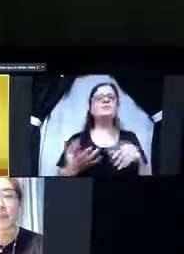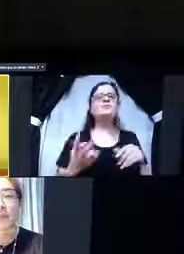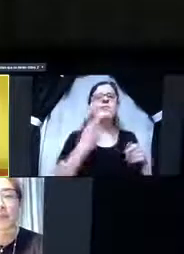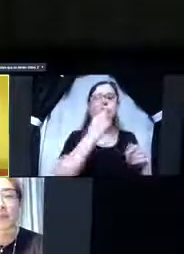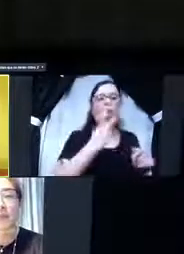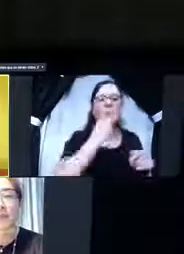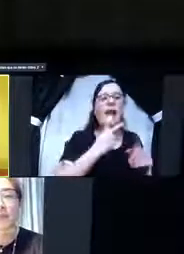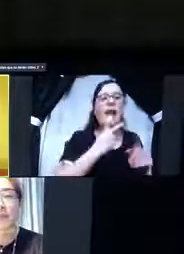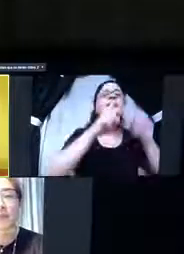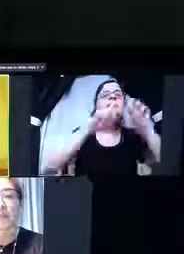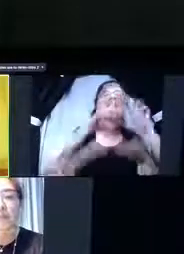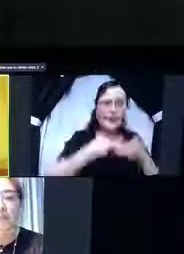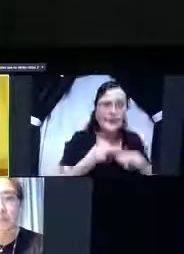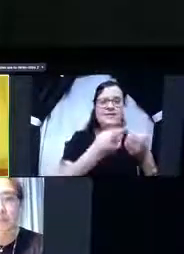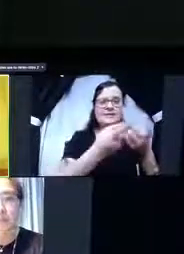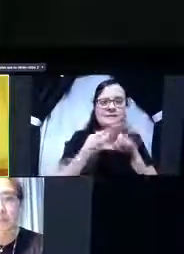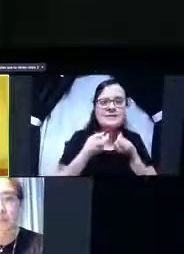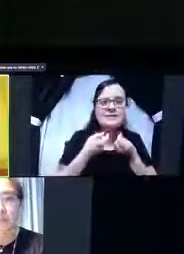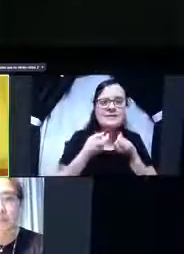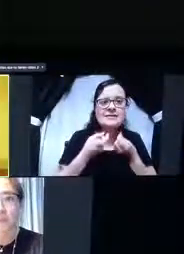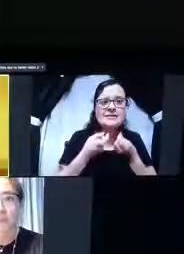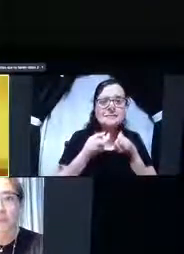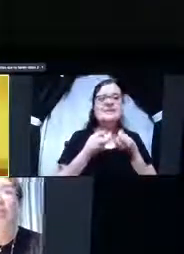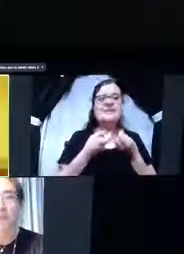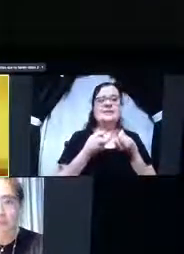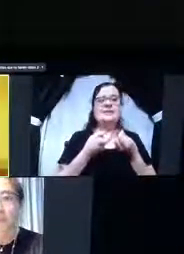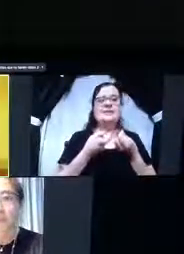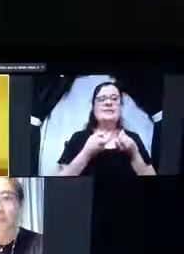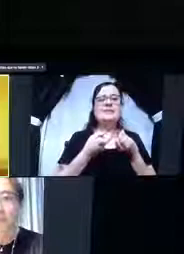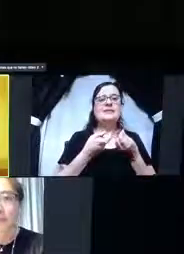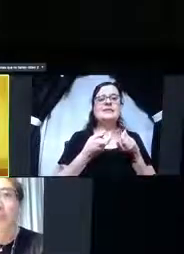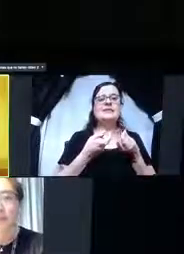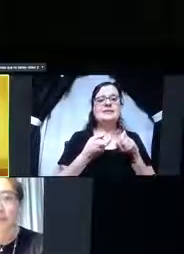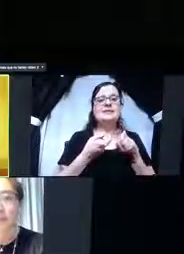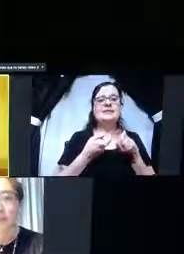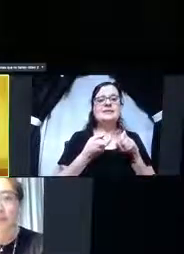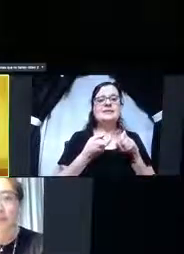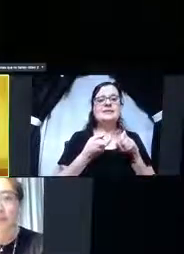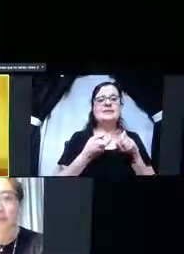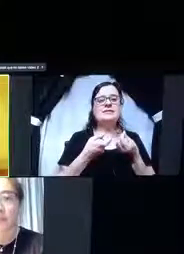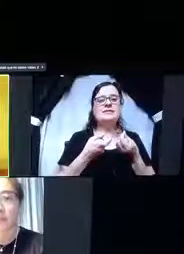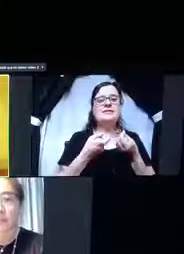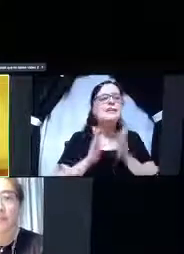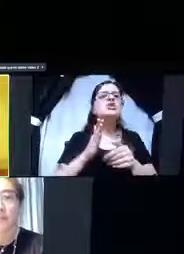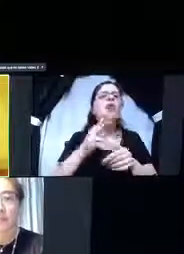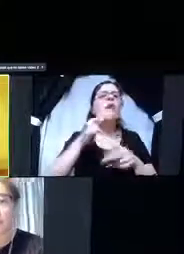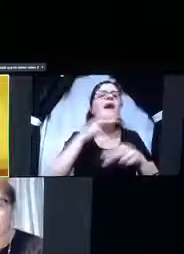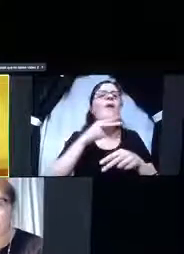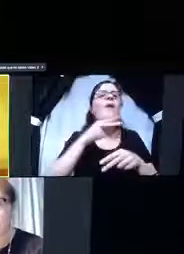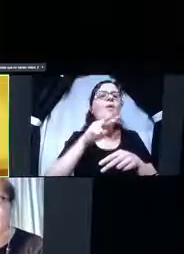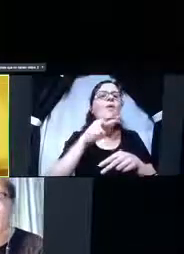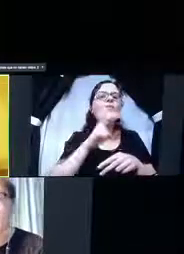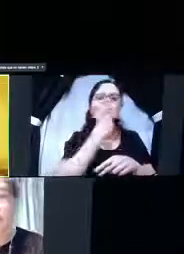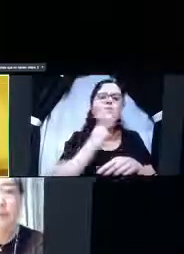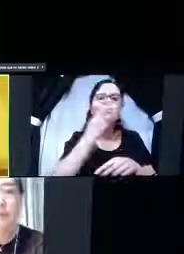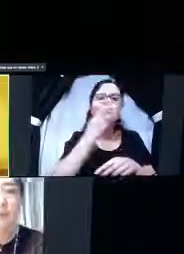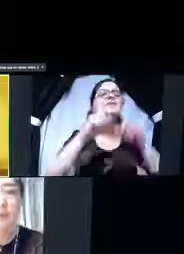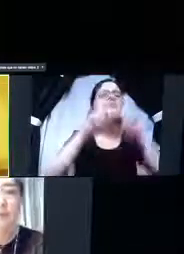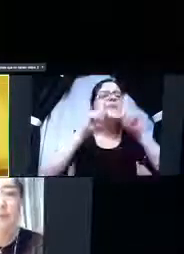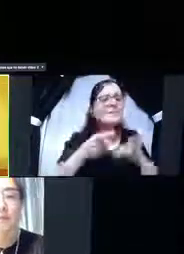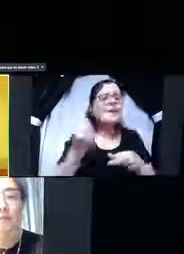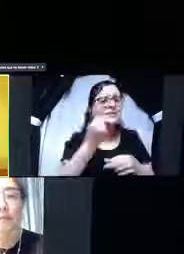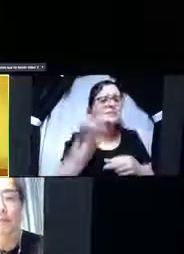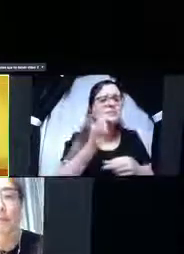es necesaria, todo lo que es las terapias auditivas, verbales, todo lo bueno que han